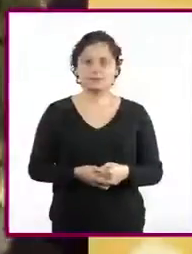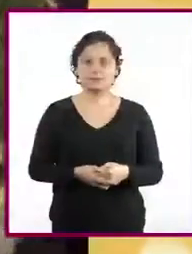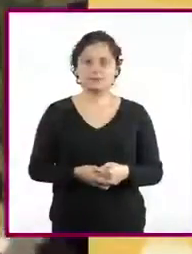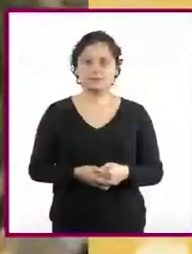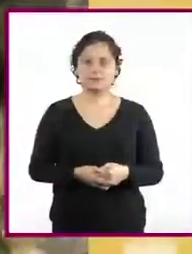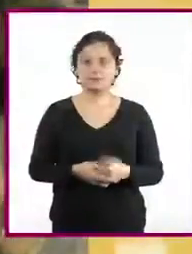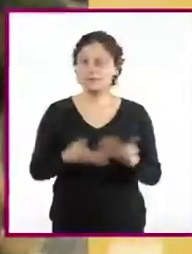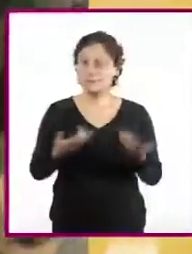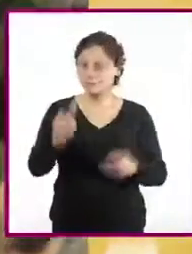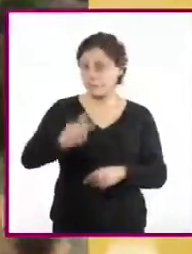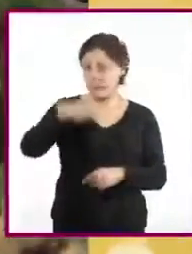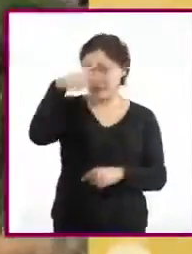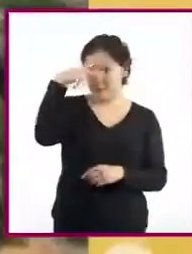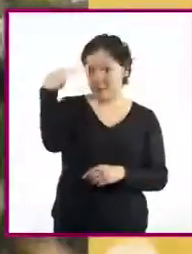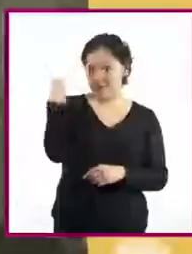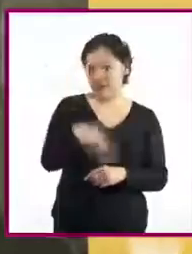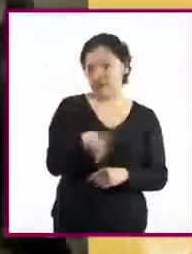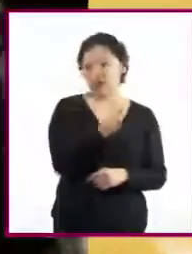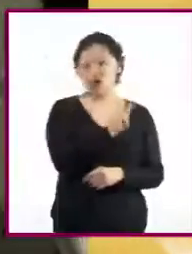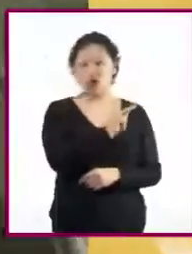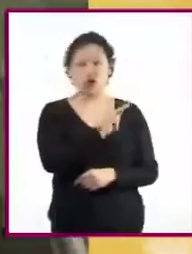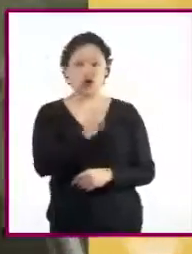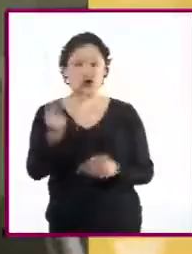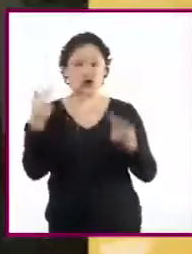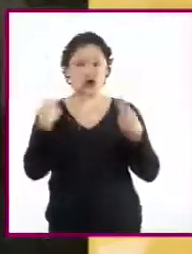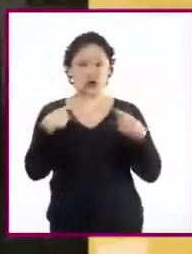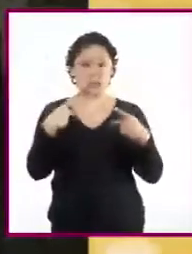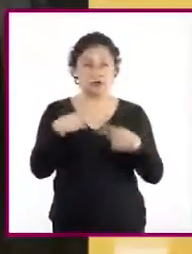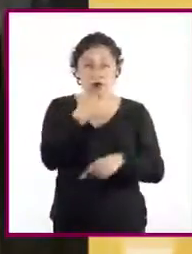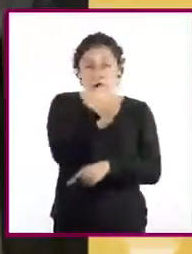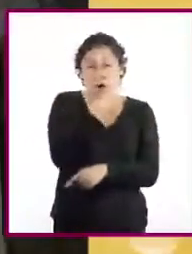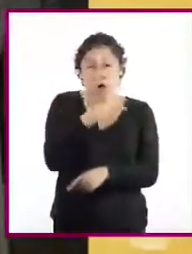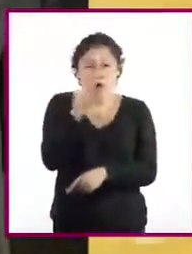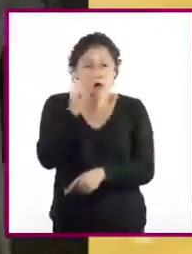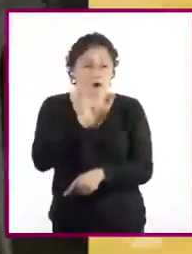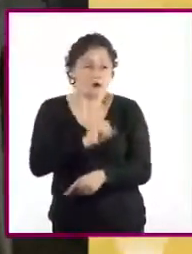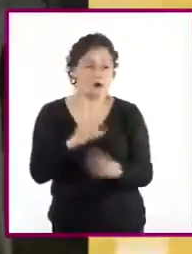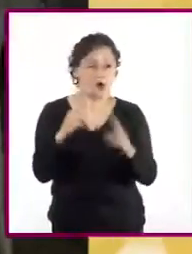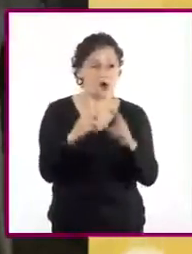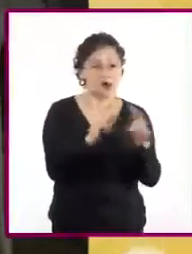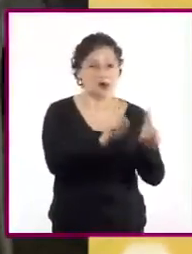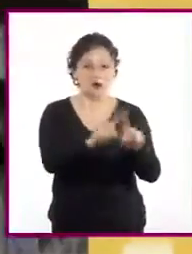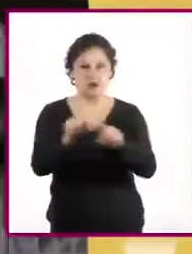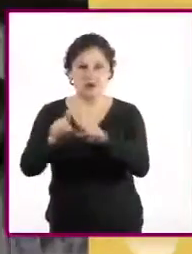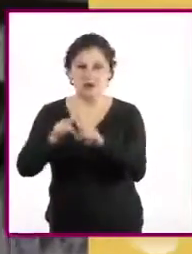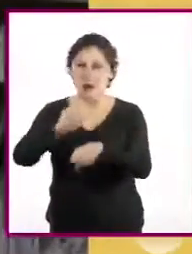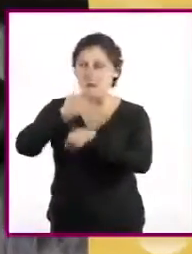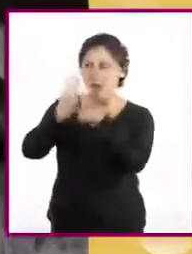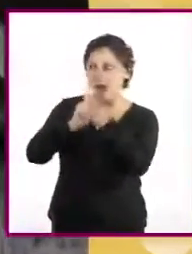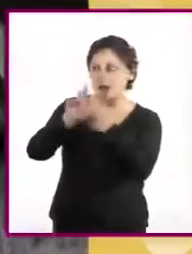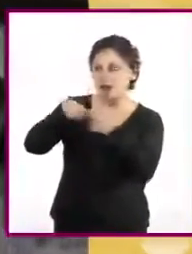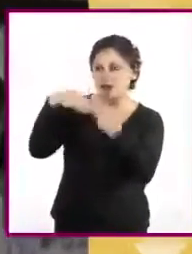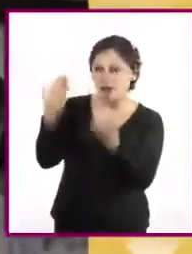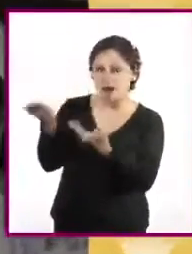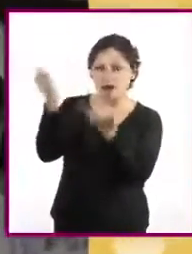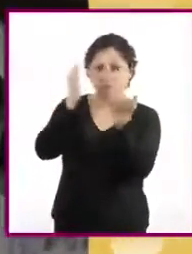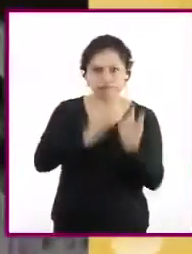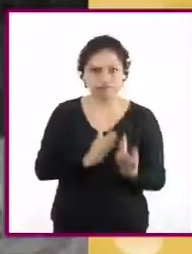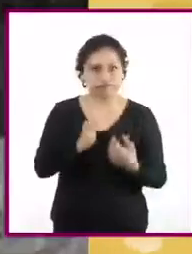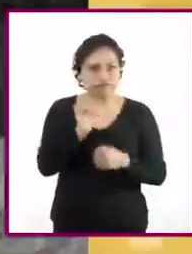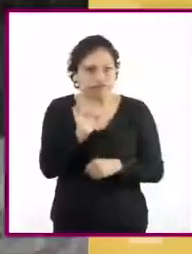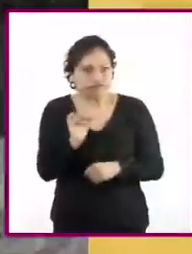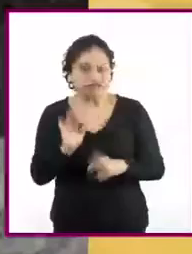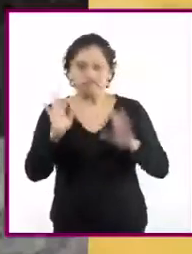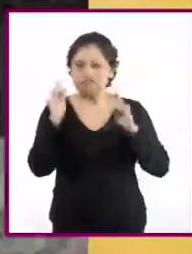En México, las personas de cualquier sexo, raza y religión, extranjeros o no, tenemos los mismos